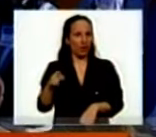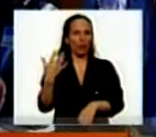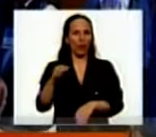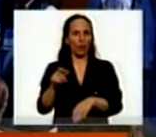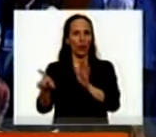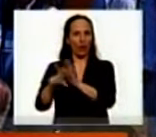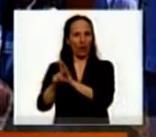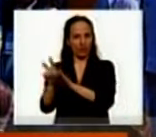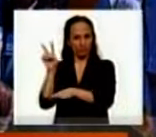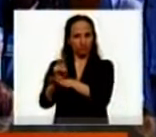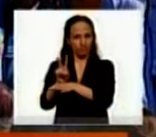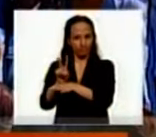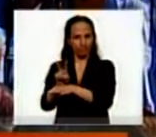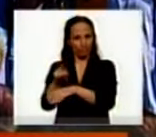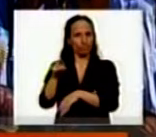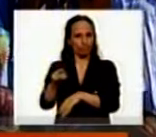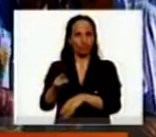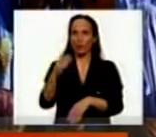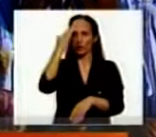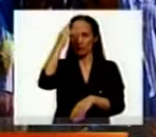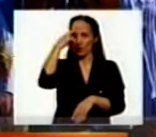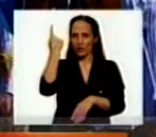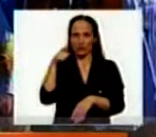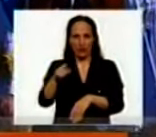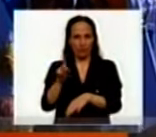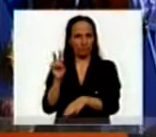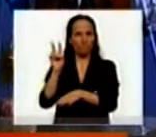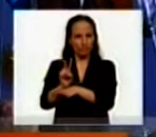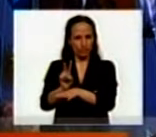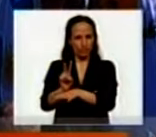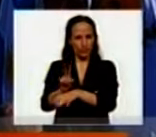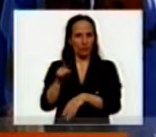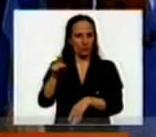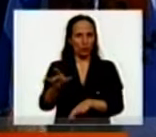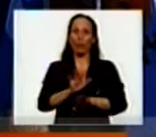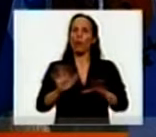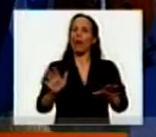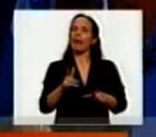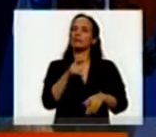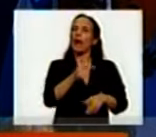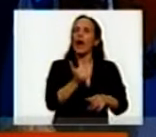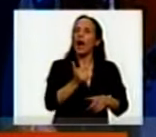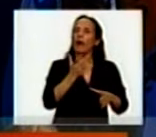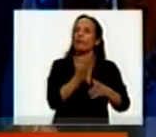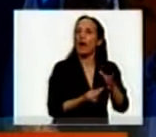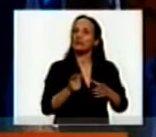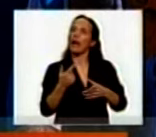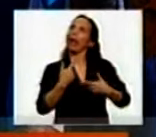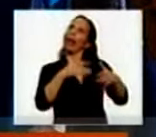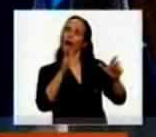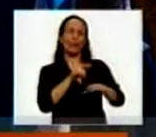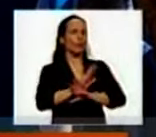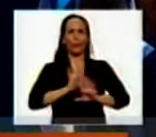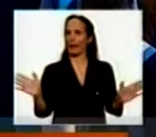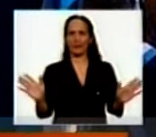ley, defender nuestra Constitución, terminar con la impunidad. Y lo tienen que hacer